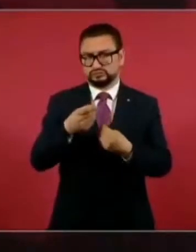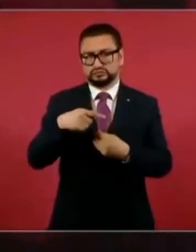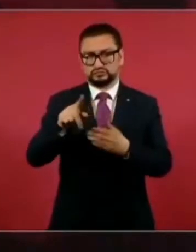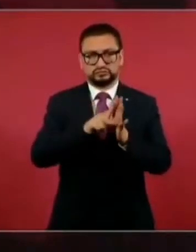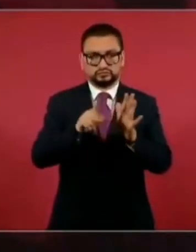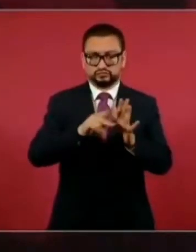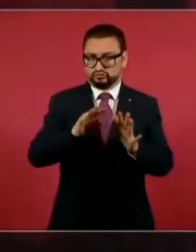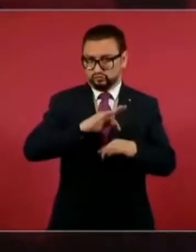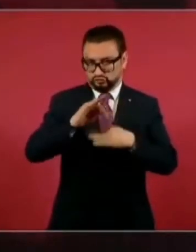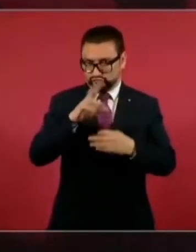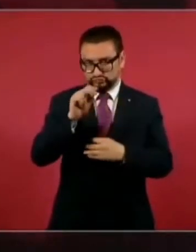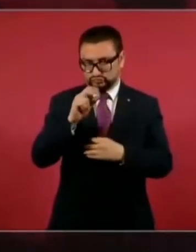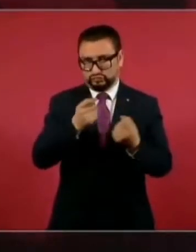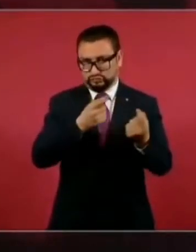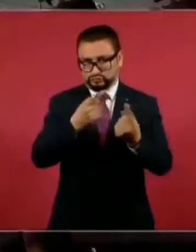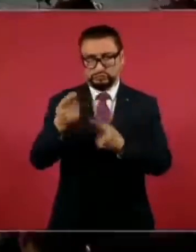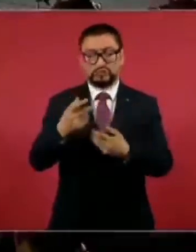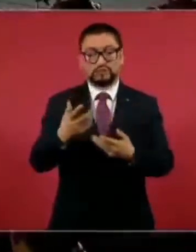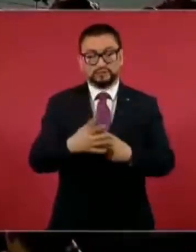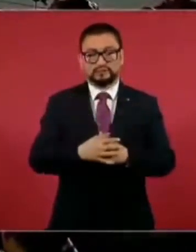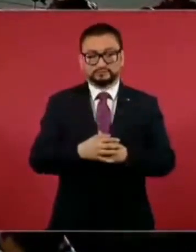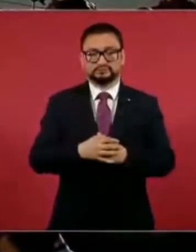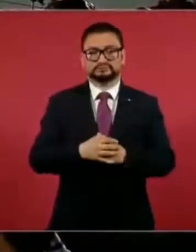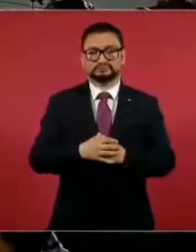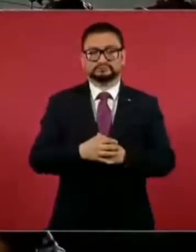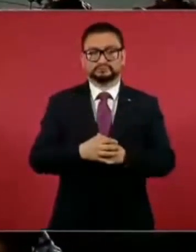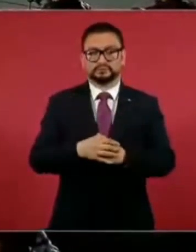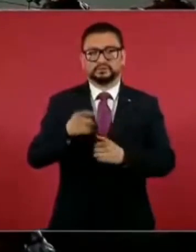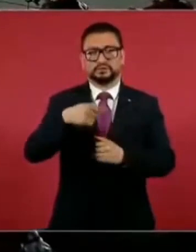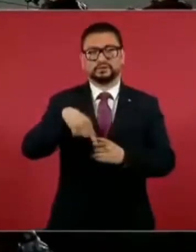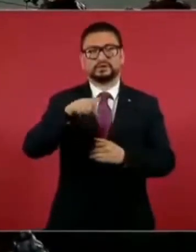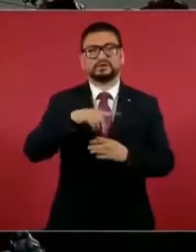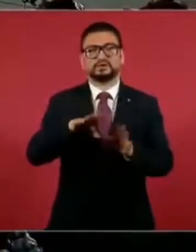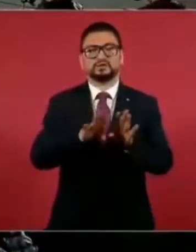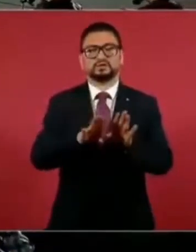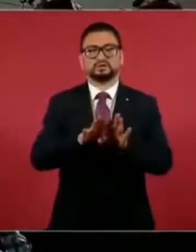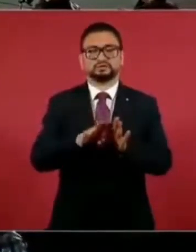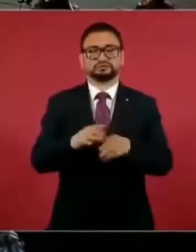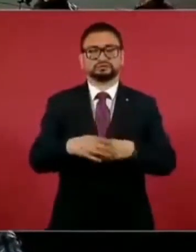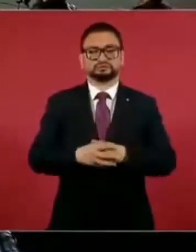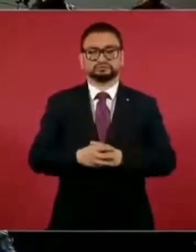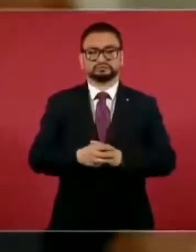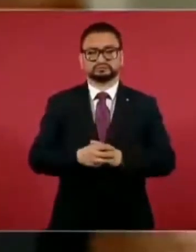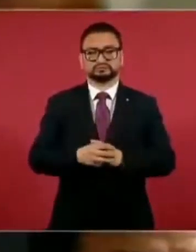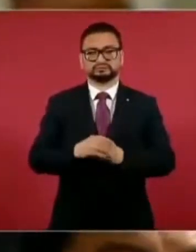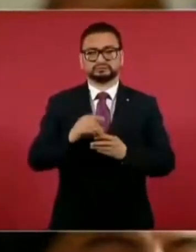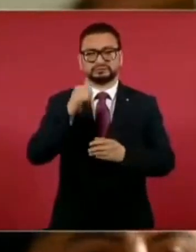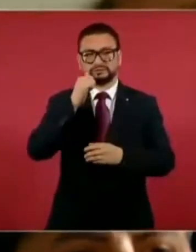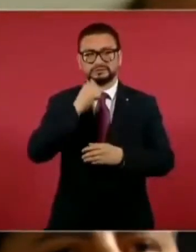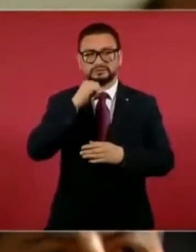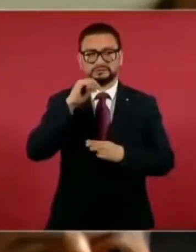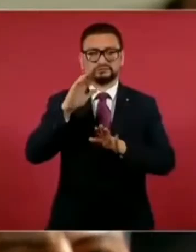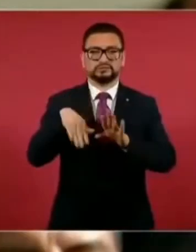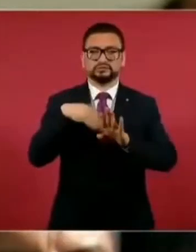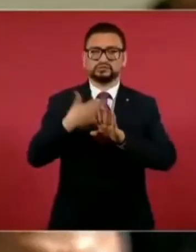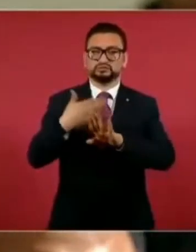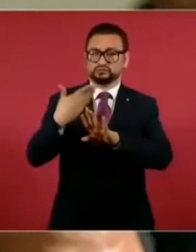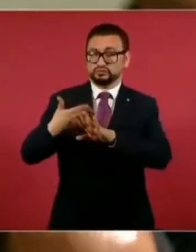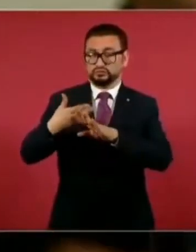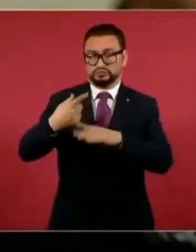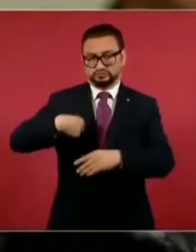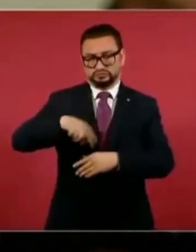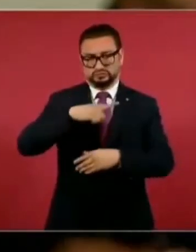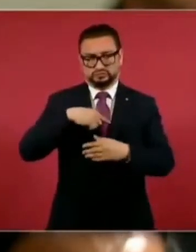no todos, se han volcado en contra de nosotros,